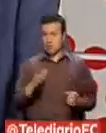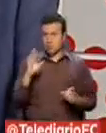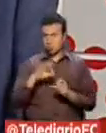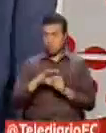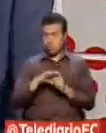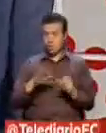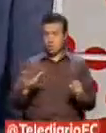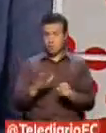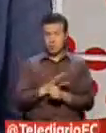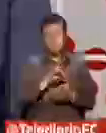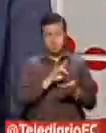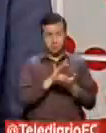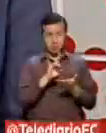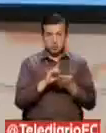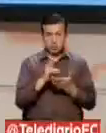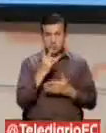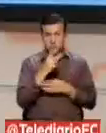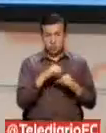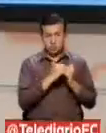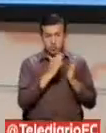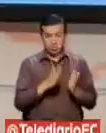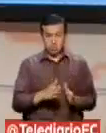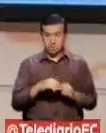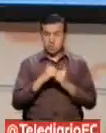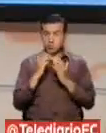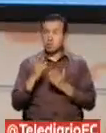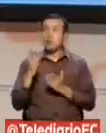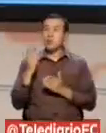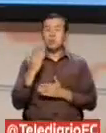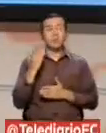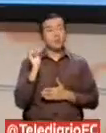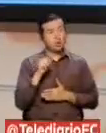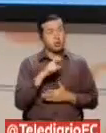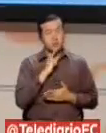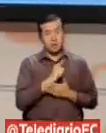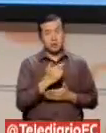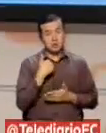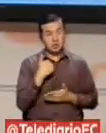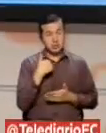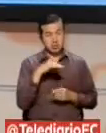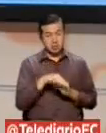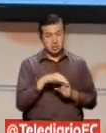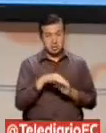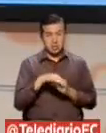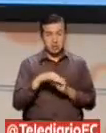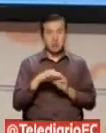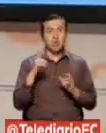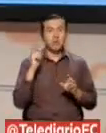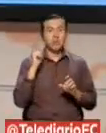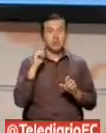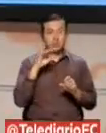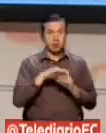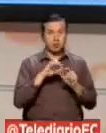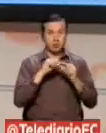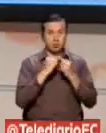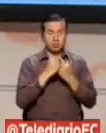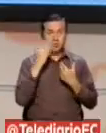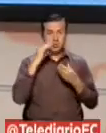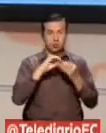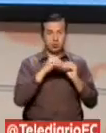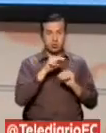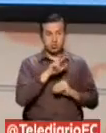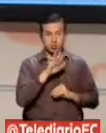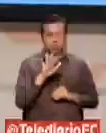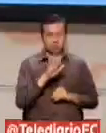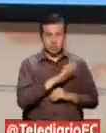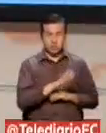para destituir a las asambleístas? Pueden existir las matemáticas suficientes si es que se cuentan con los votos de Alianza País.